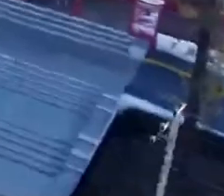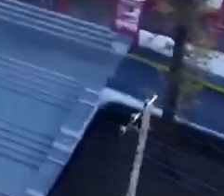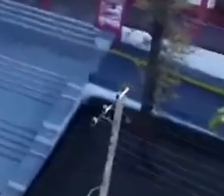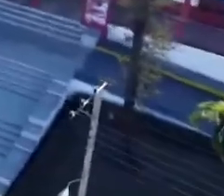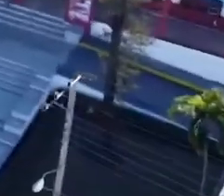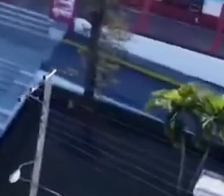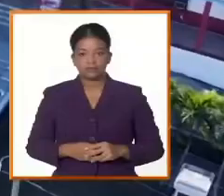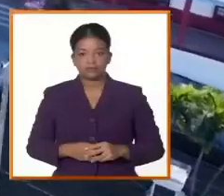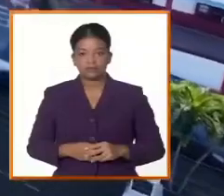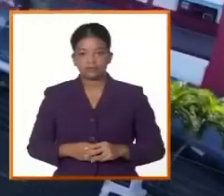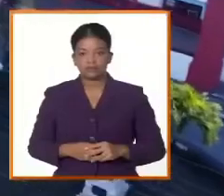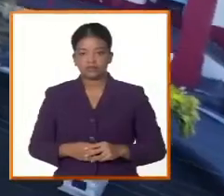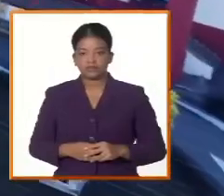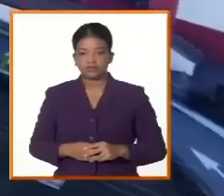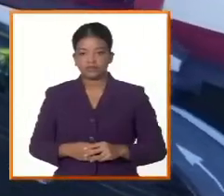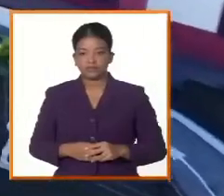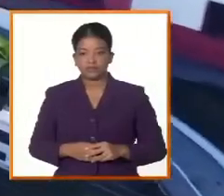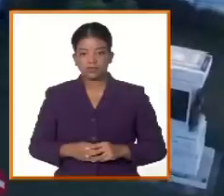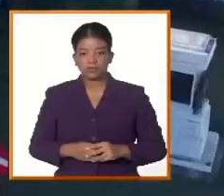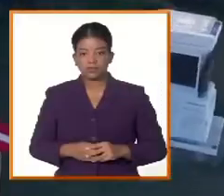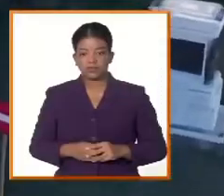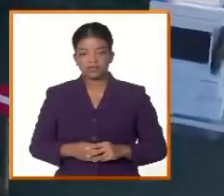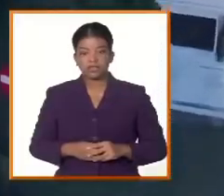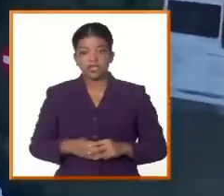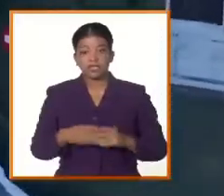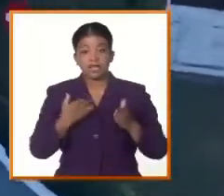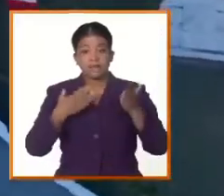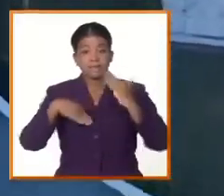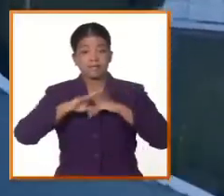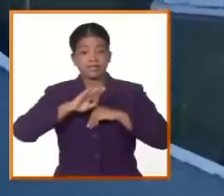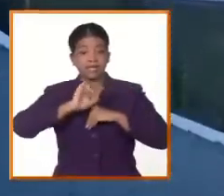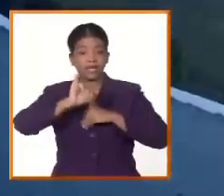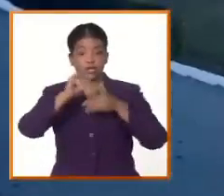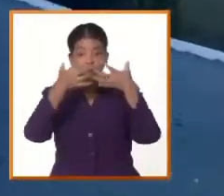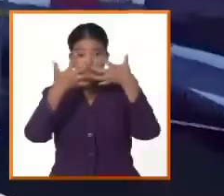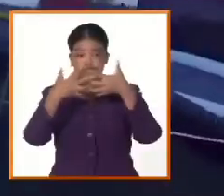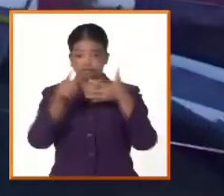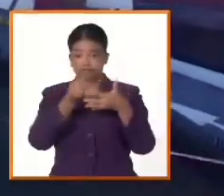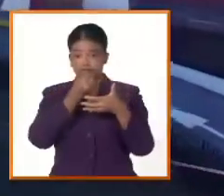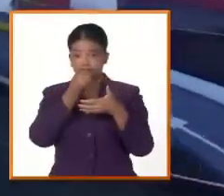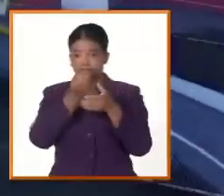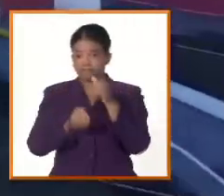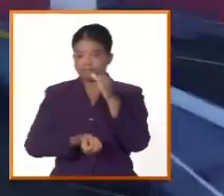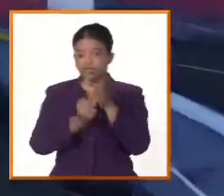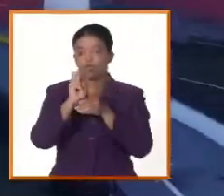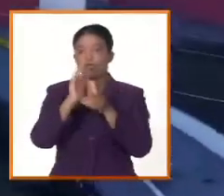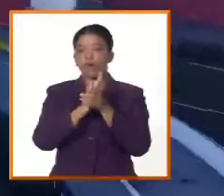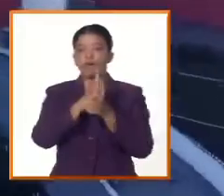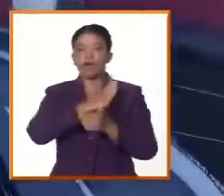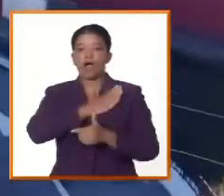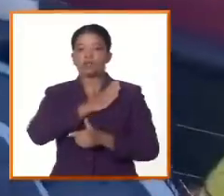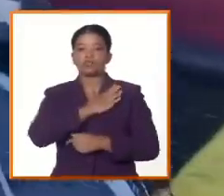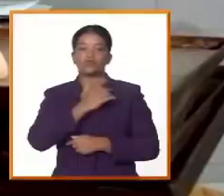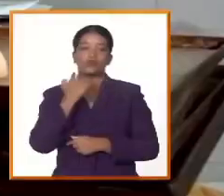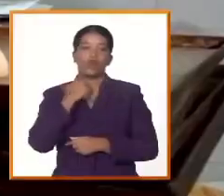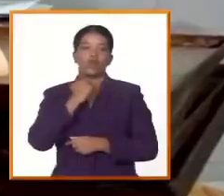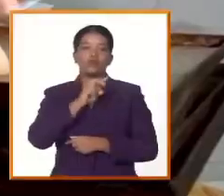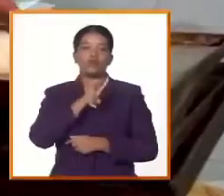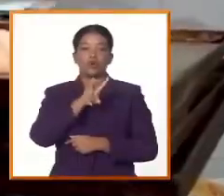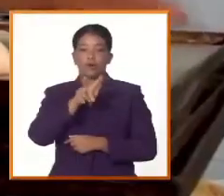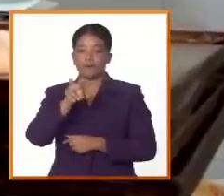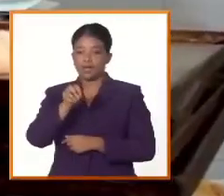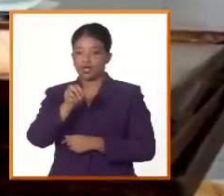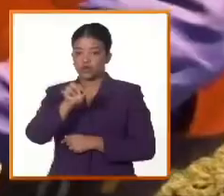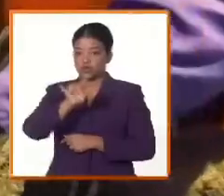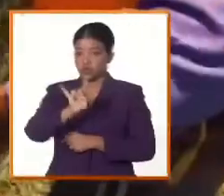el Ministerio de la industria alimentaria de Cuba minal surge el 2 de marzo del 2009 como resultado de la fusión del Ministerio de la